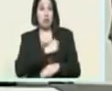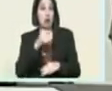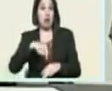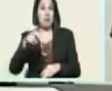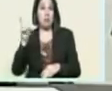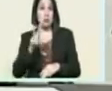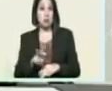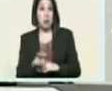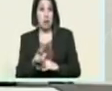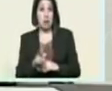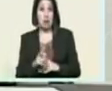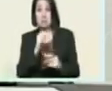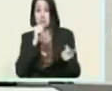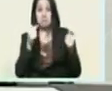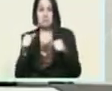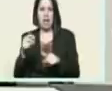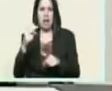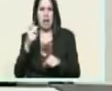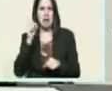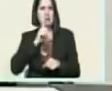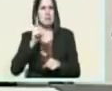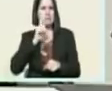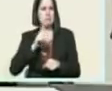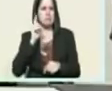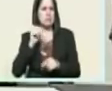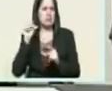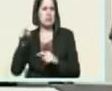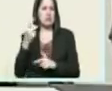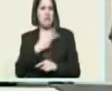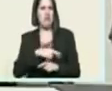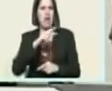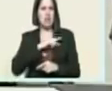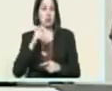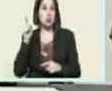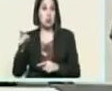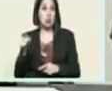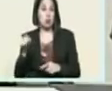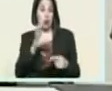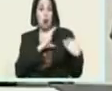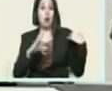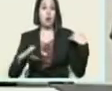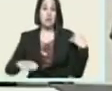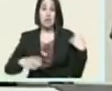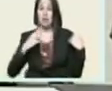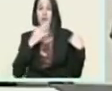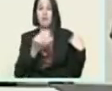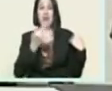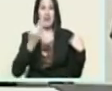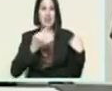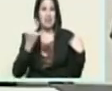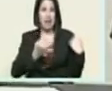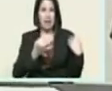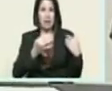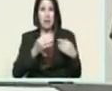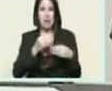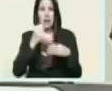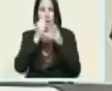los farsantes y fariseos. Permítanme el comentario. Los cristianos de verdad, de a pie, los cristianos que oramos en